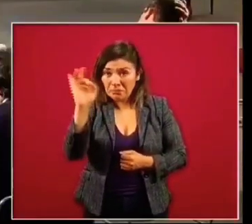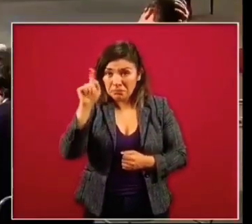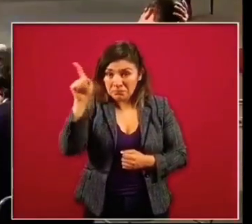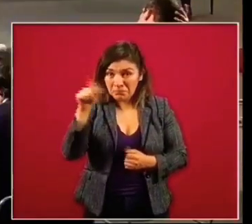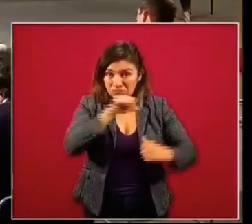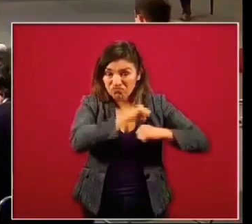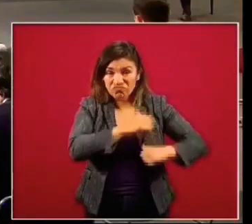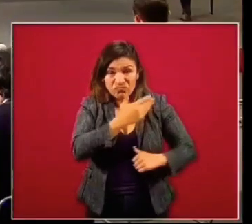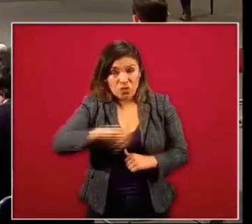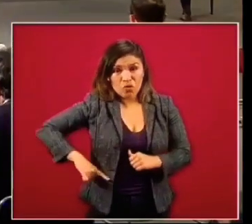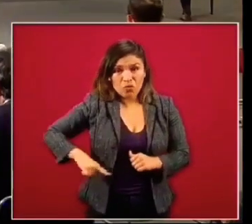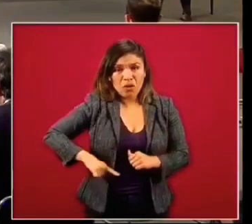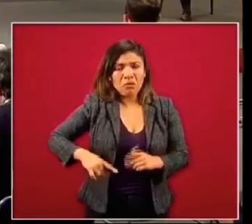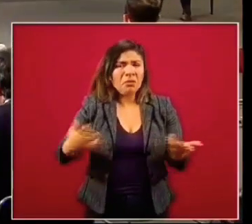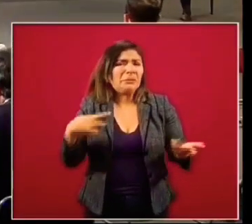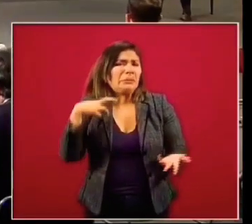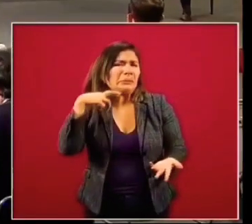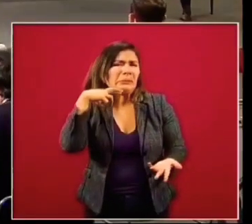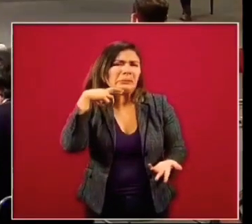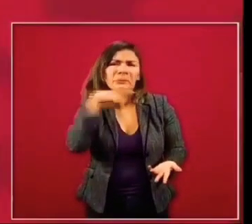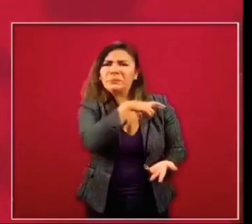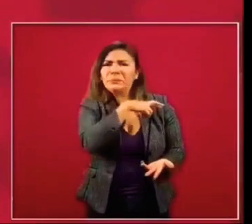de inmediato